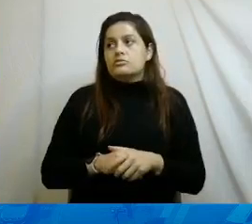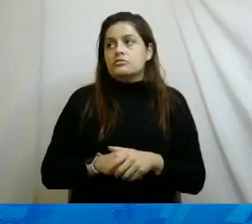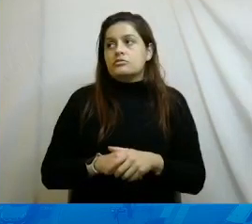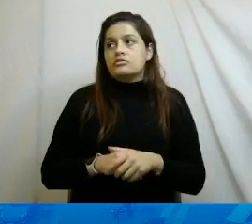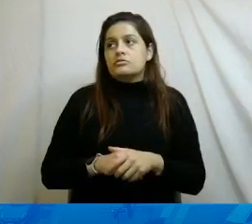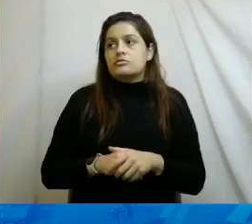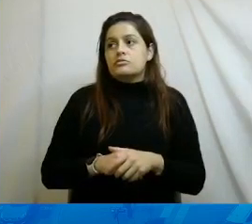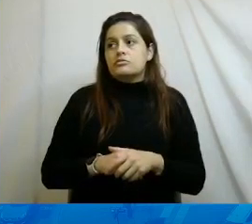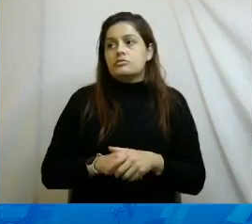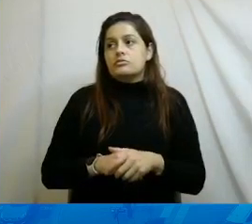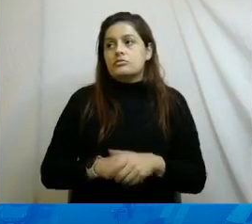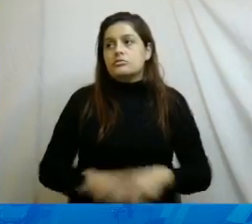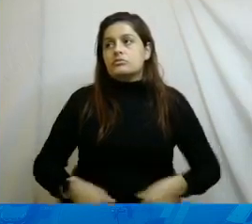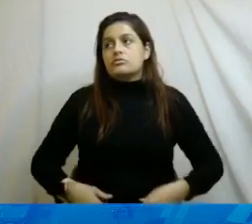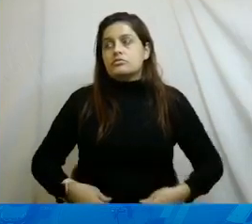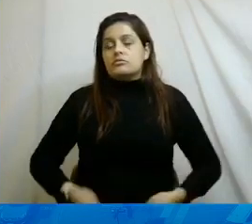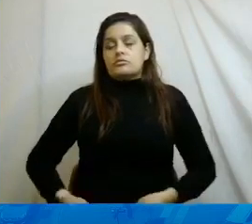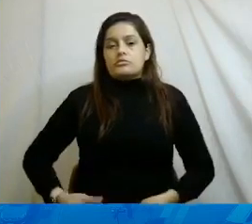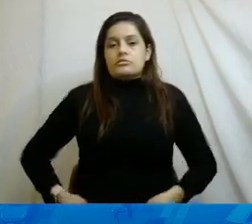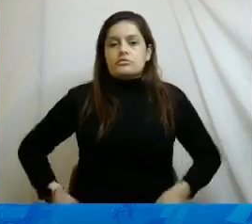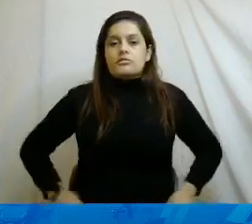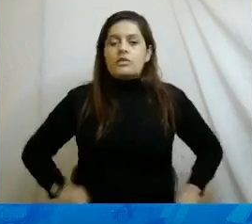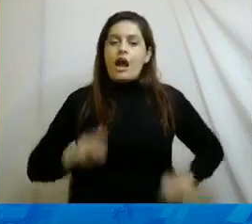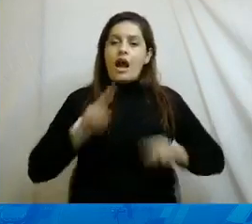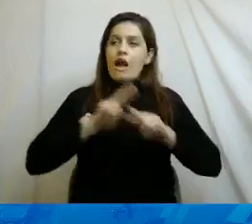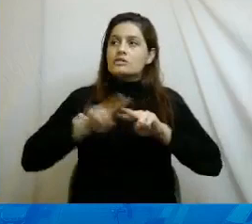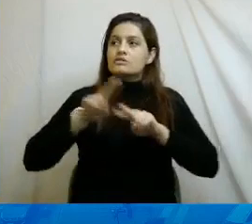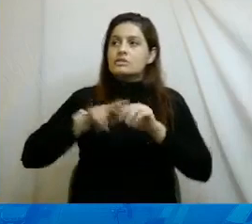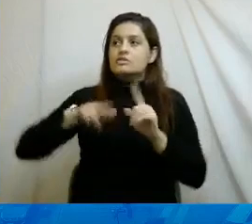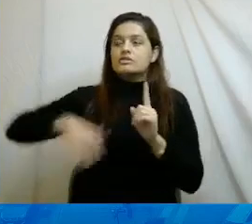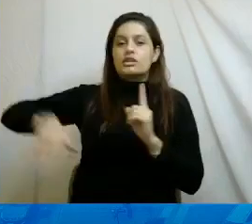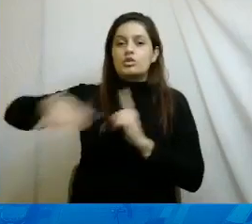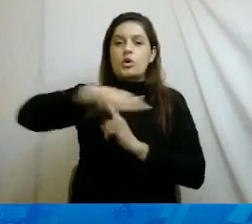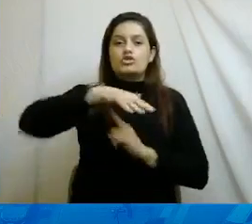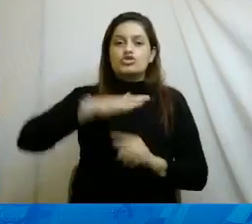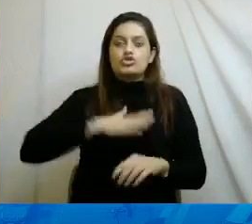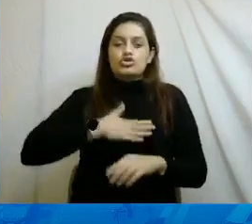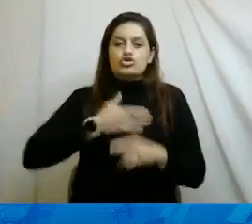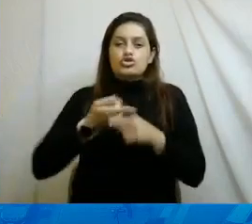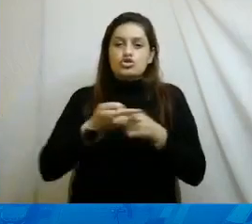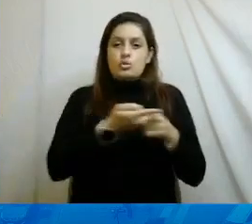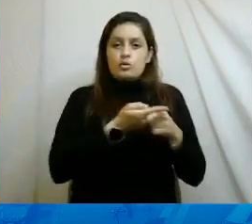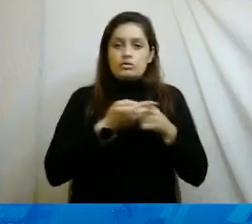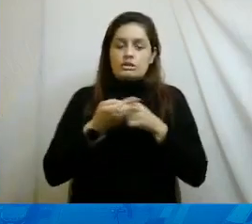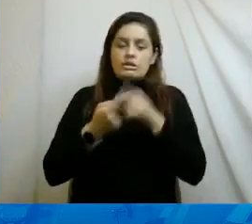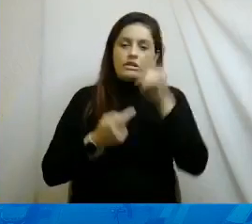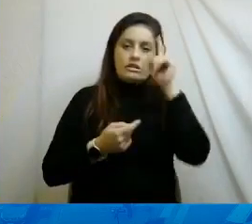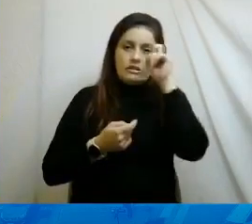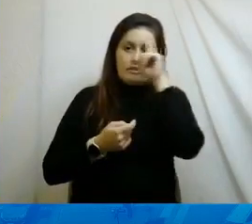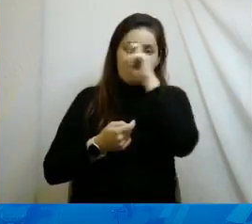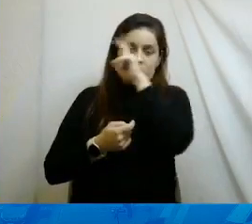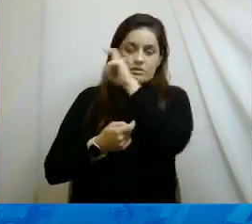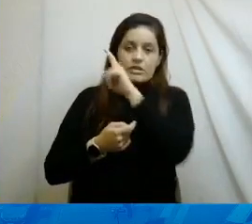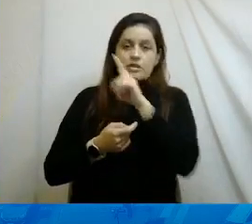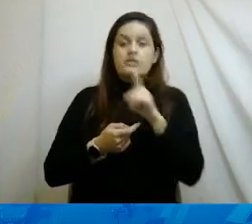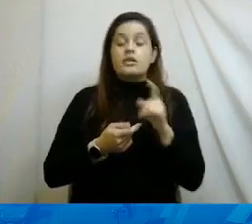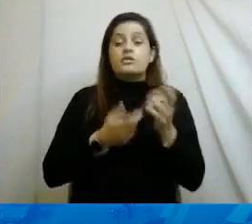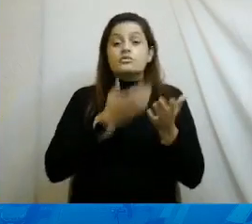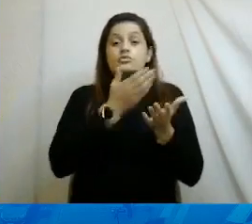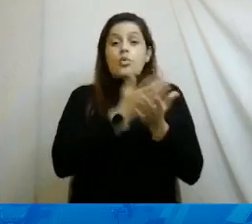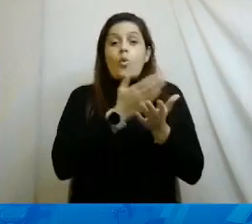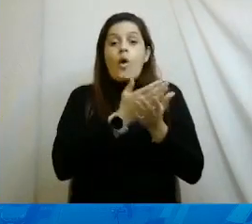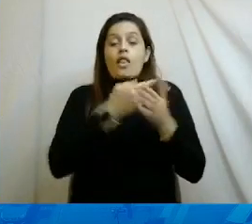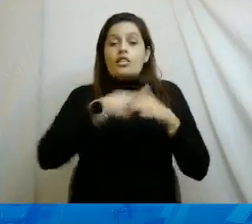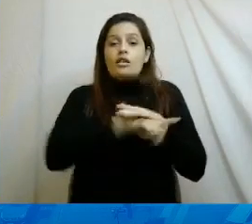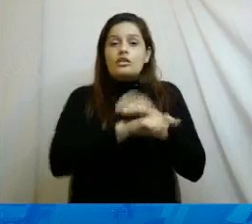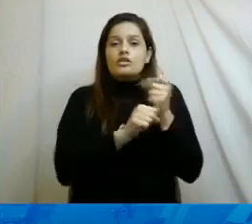han generado una situación socioemocional bastante complicada dentro de la comunidad y del equipo de trabajo